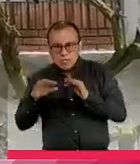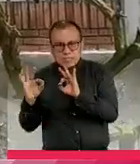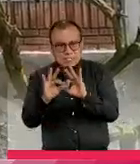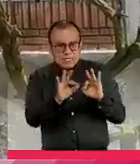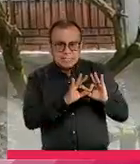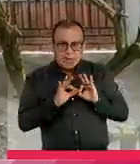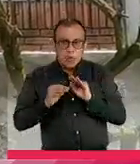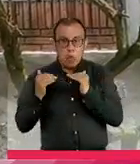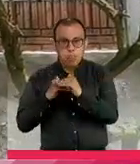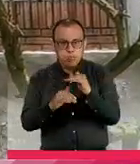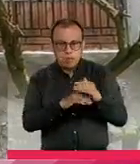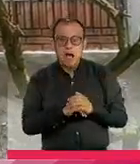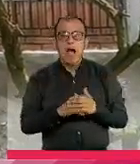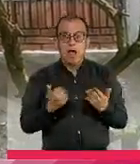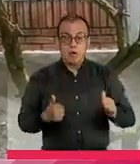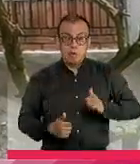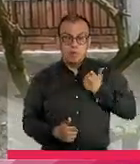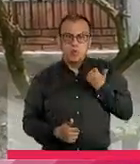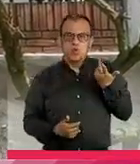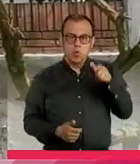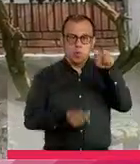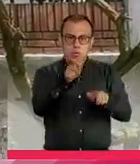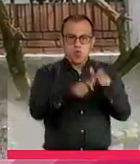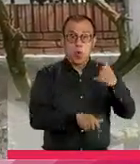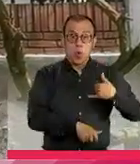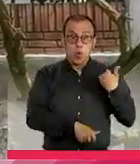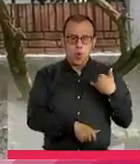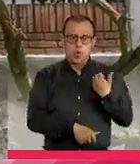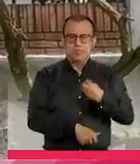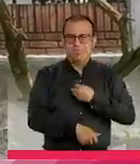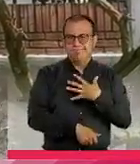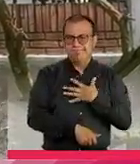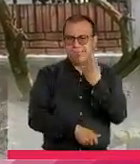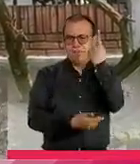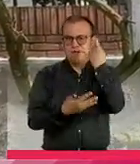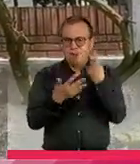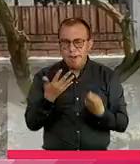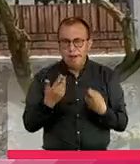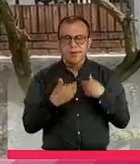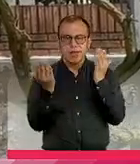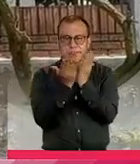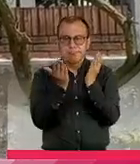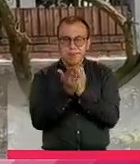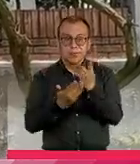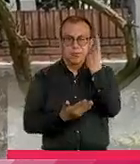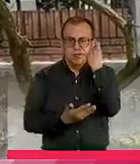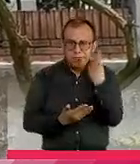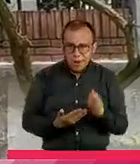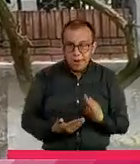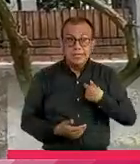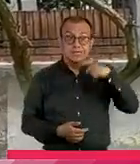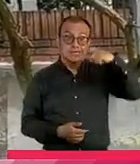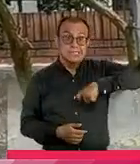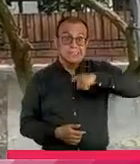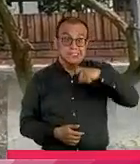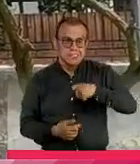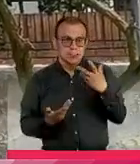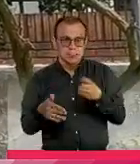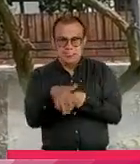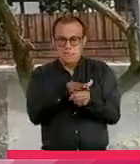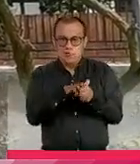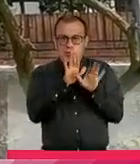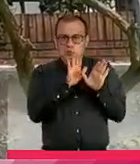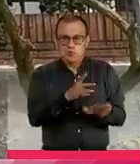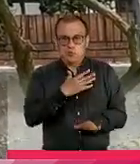grupos delincuenciales aprovechan de nuestros jóvenes por las faltas de oportunidades, por la falta de educación y por la necesidad que tienen estos